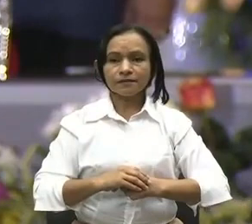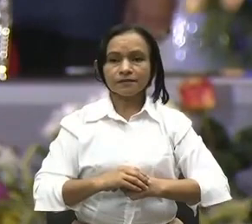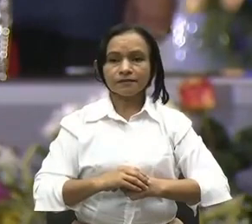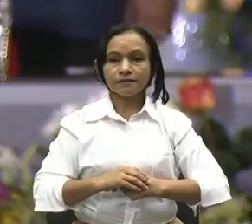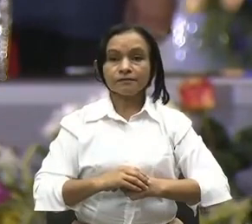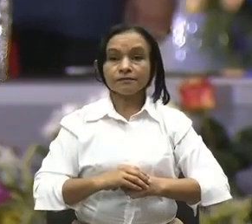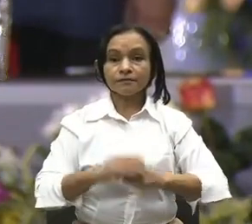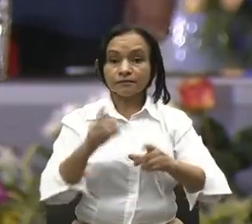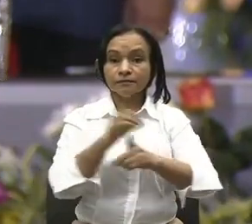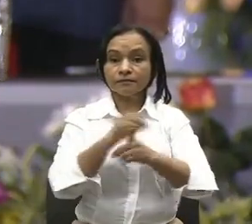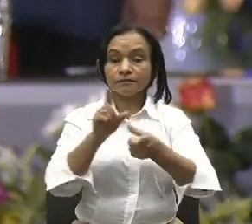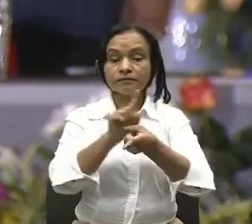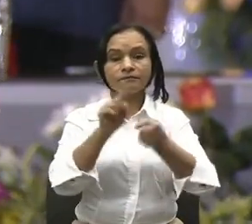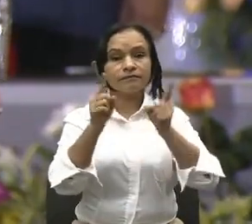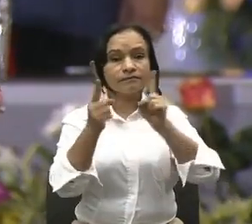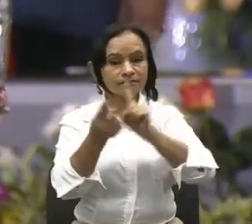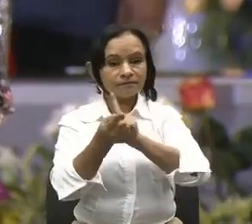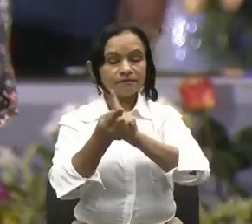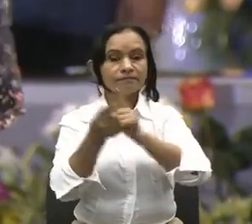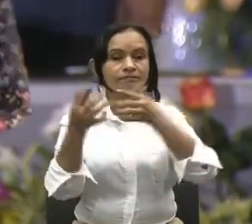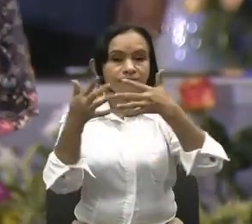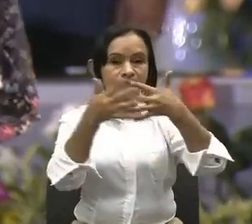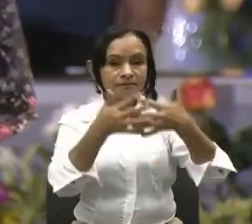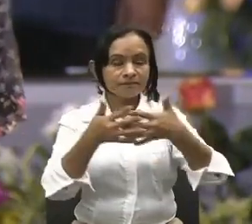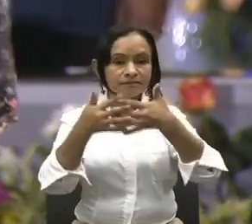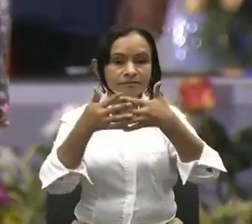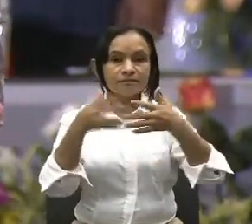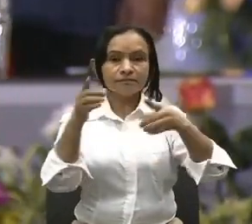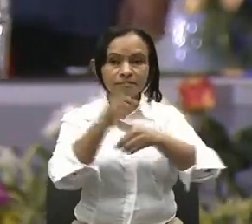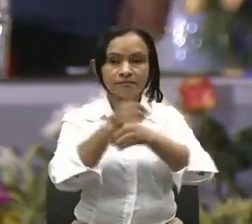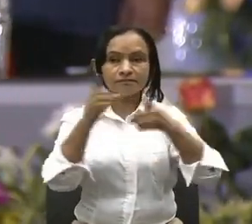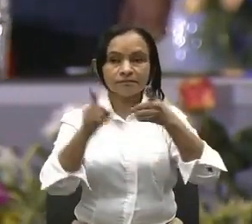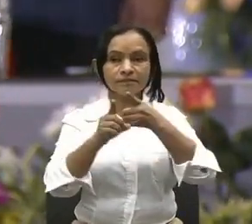tendrán que cambiar los Estados Unidos.